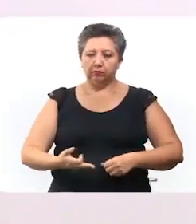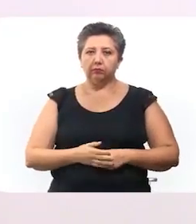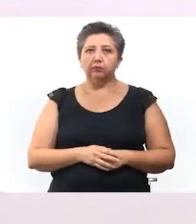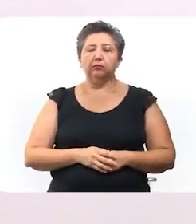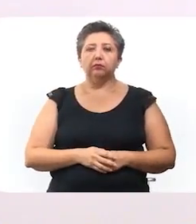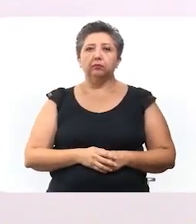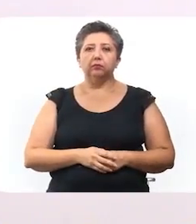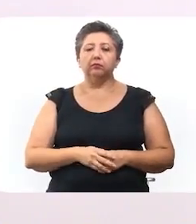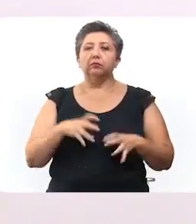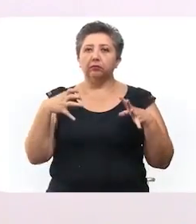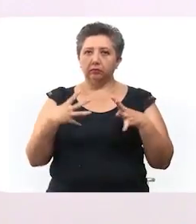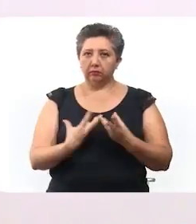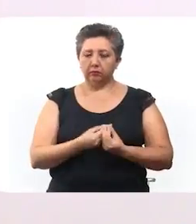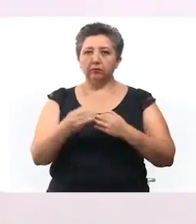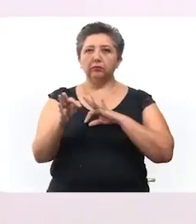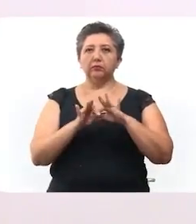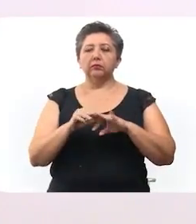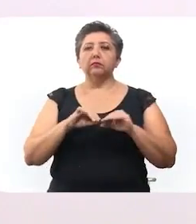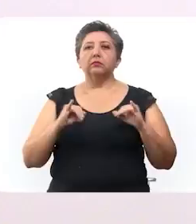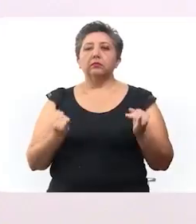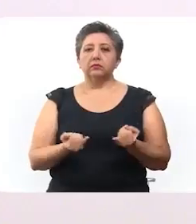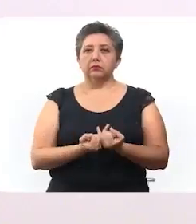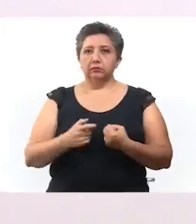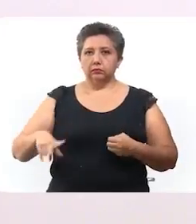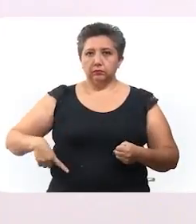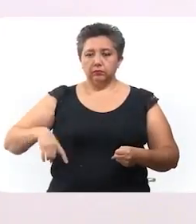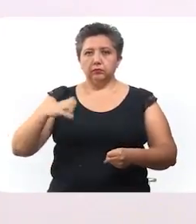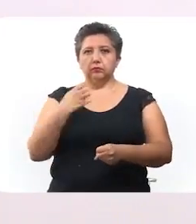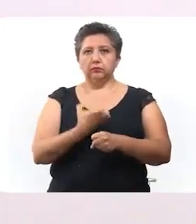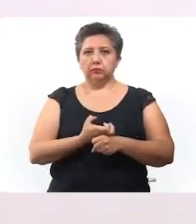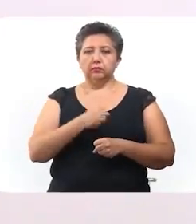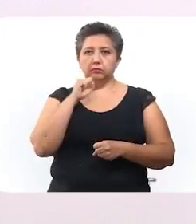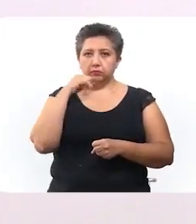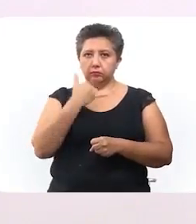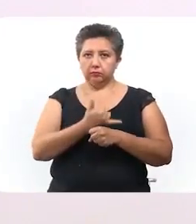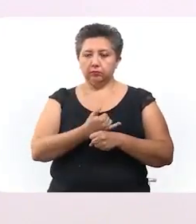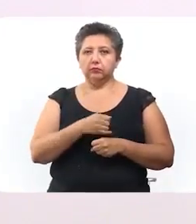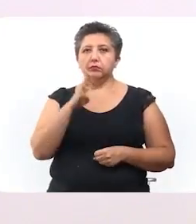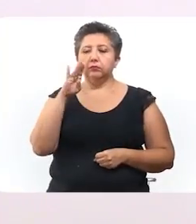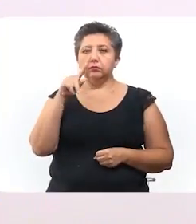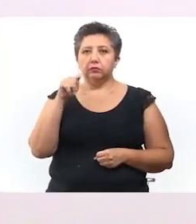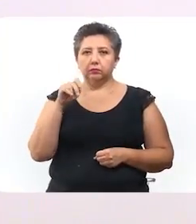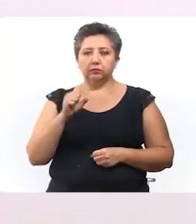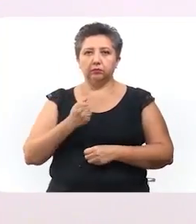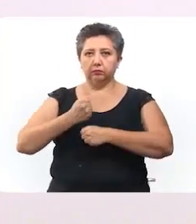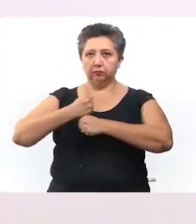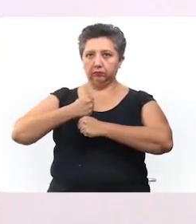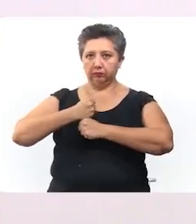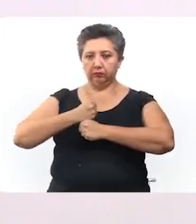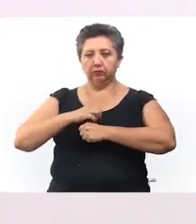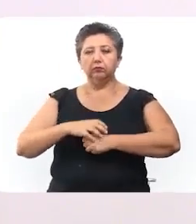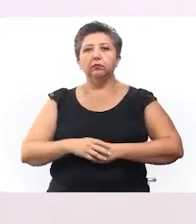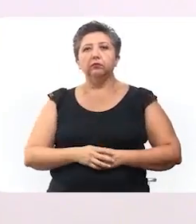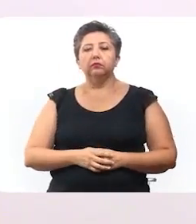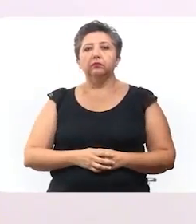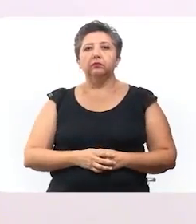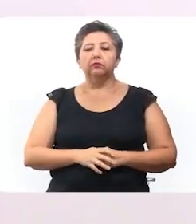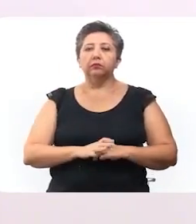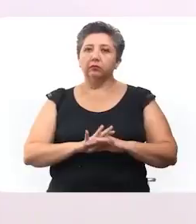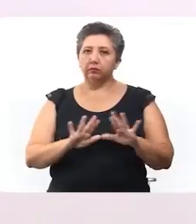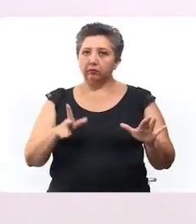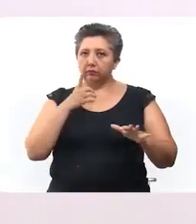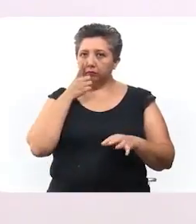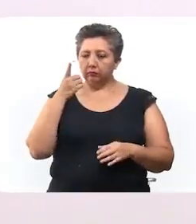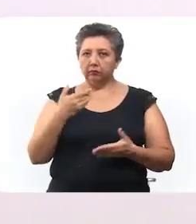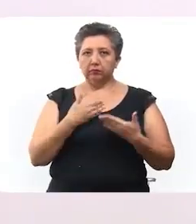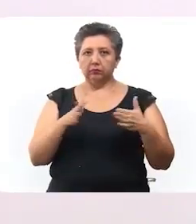familias. Estamos trabajando de manera conjunta el Gobierno del Estado, la Secretaría del Bienestar y las Fuerzas Armadas. Como se